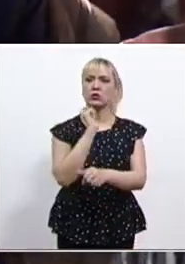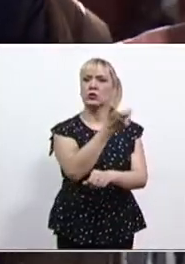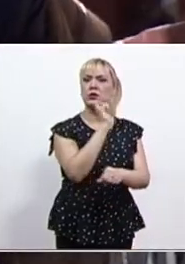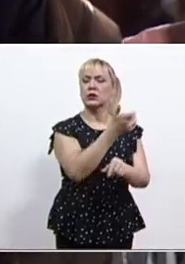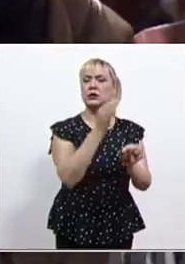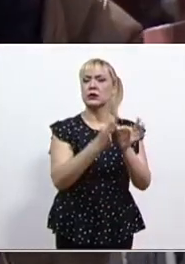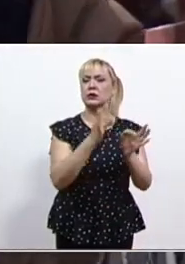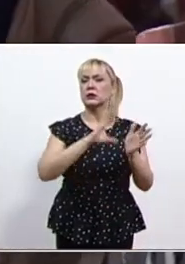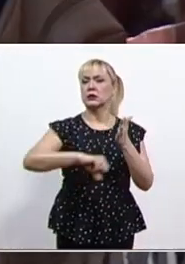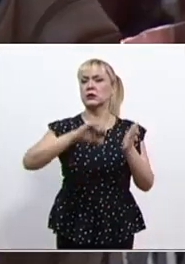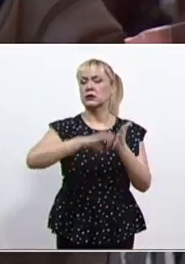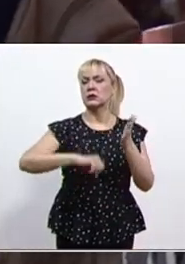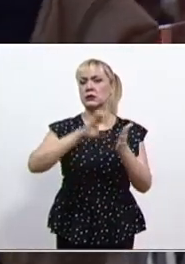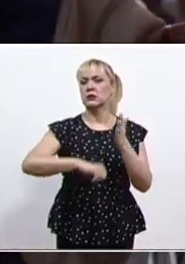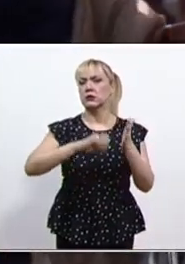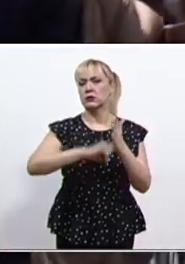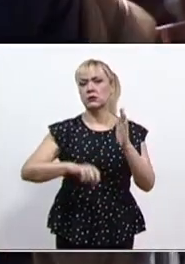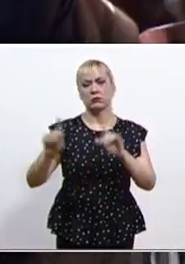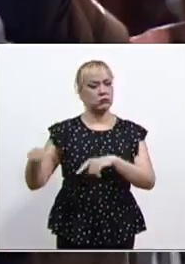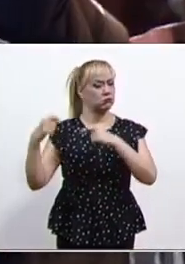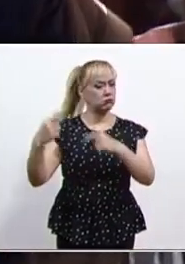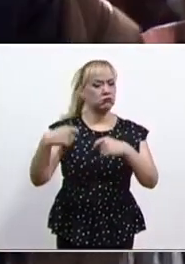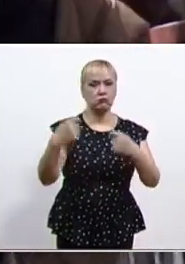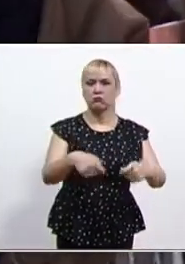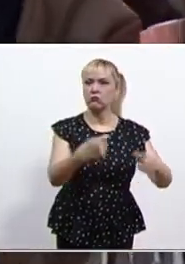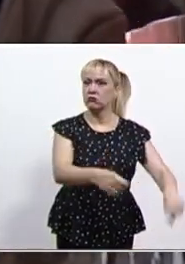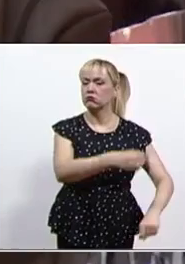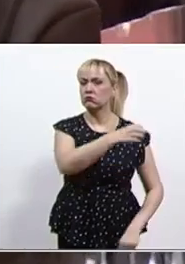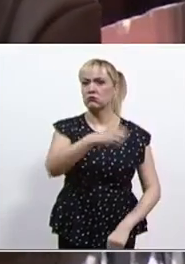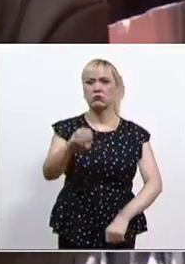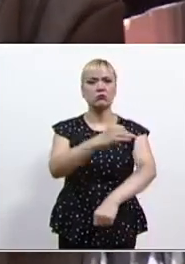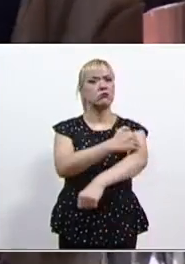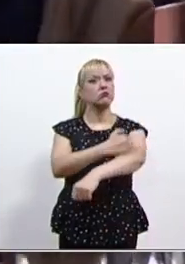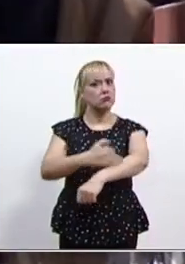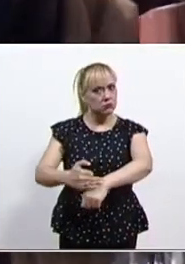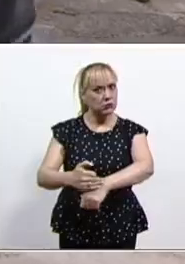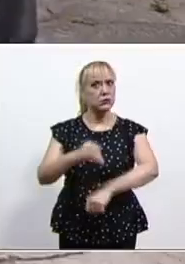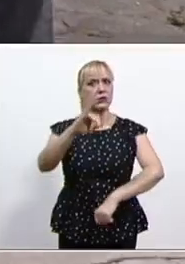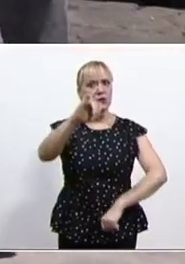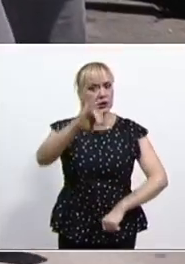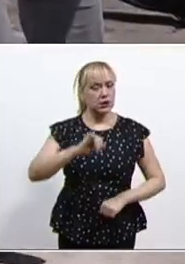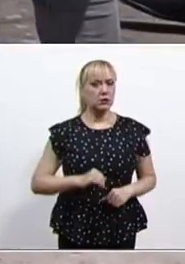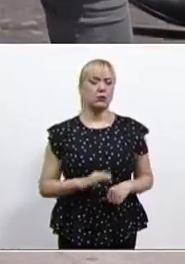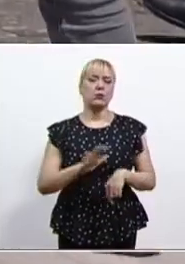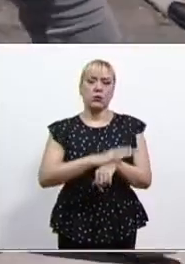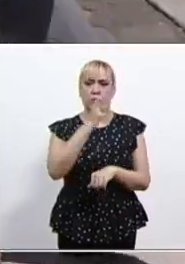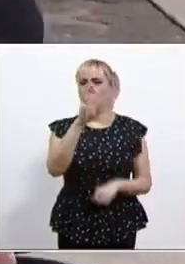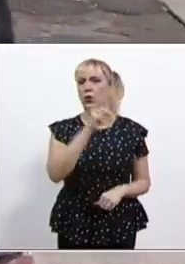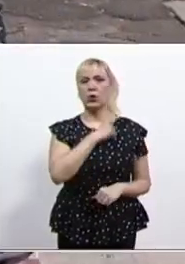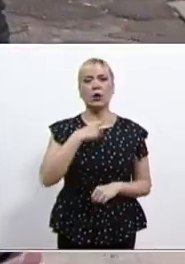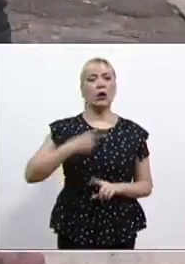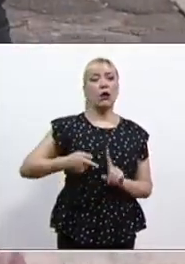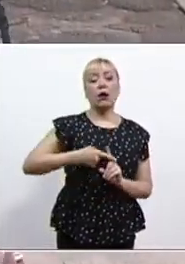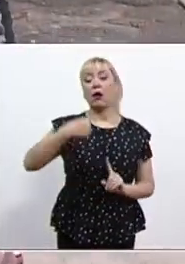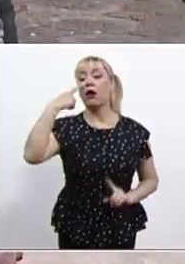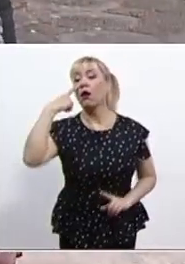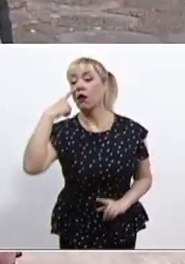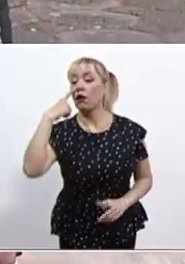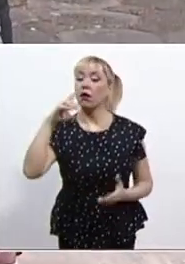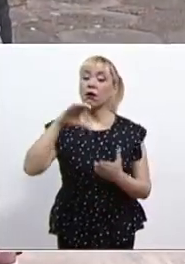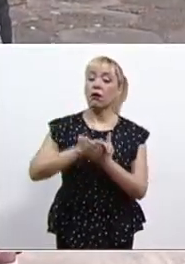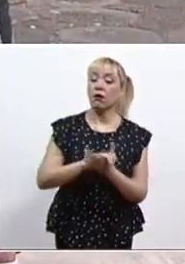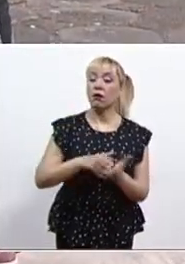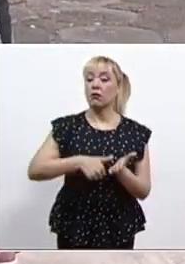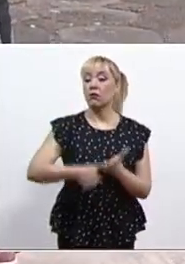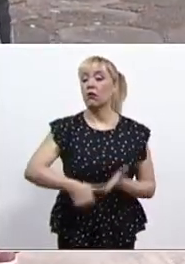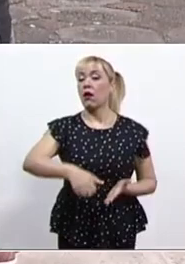sus familiares en línea recta, conforme a un estricto orden de prelación. De ahí que su otorgamiento no debe condicionarse a que el militar fallecido